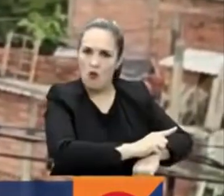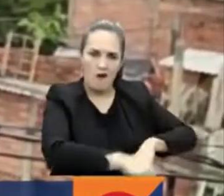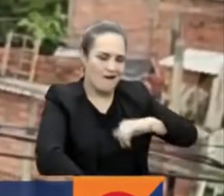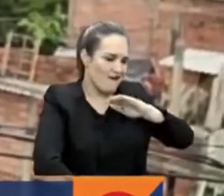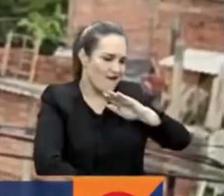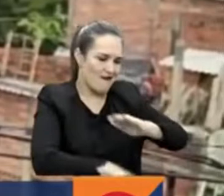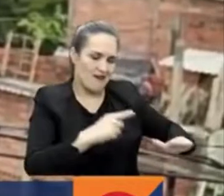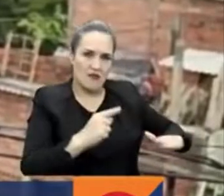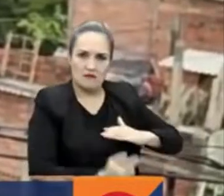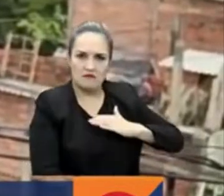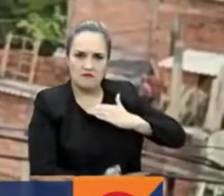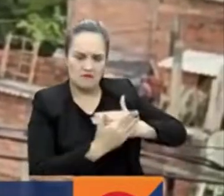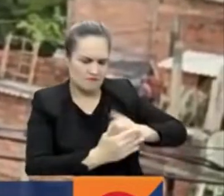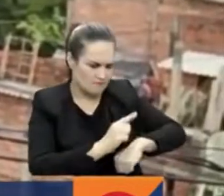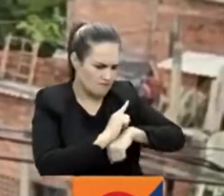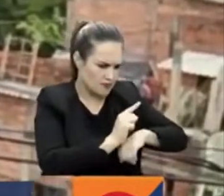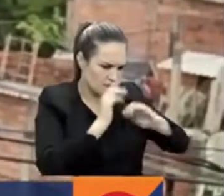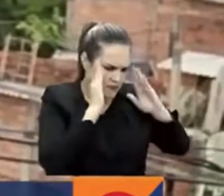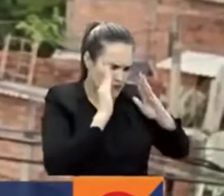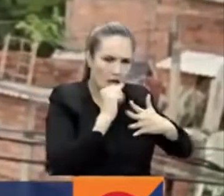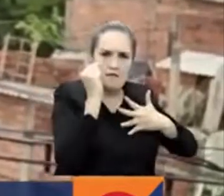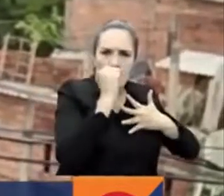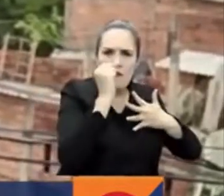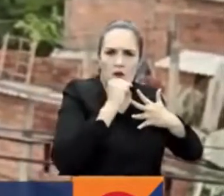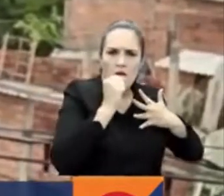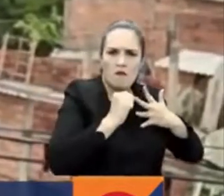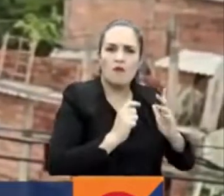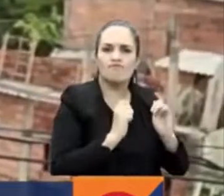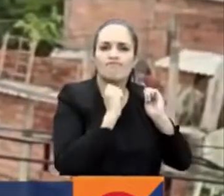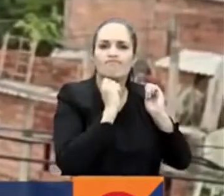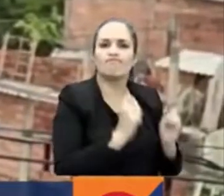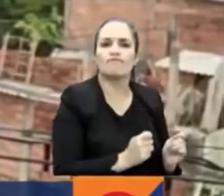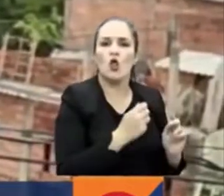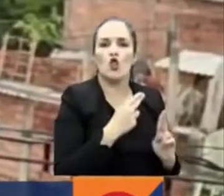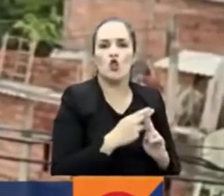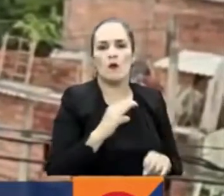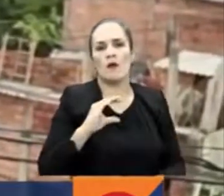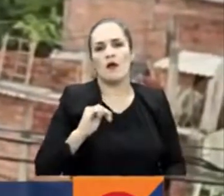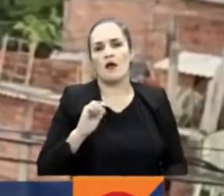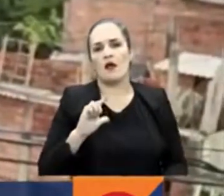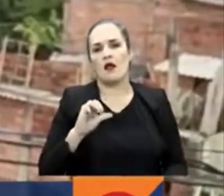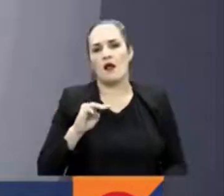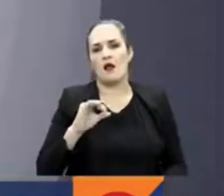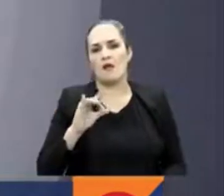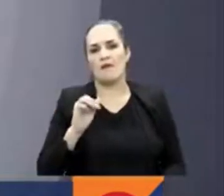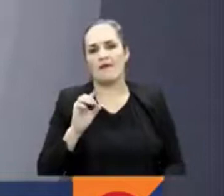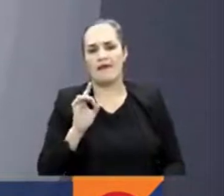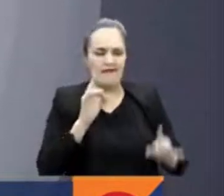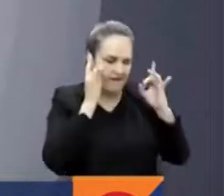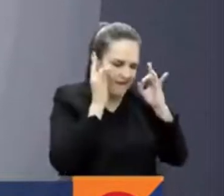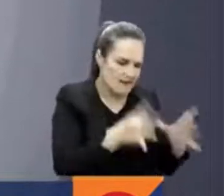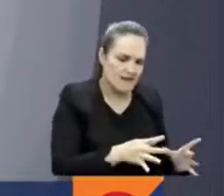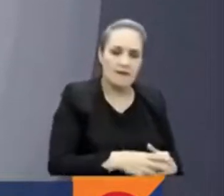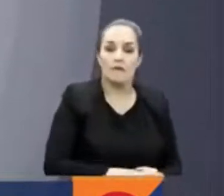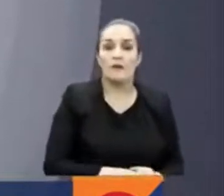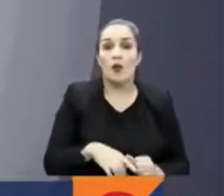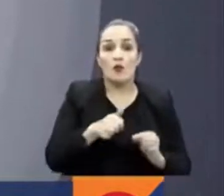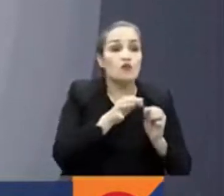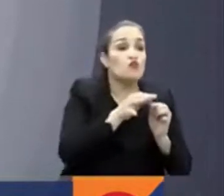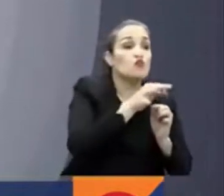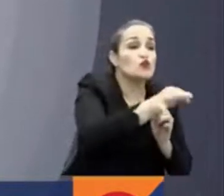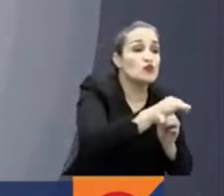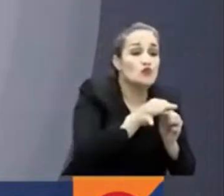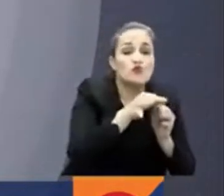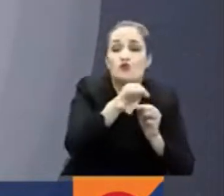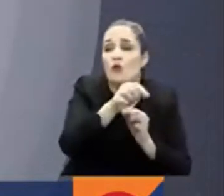estas eventualidades que por la ola invernal está viviendo nuestro municipio. Otros municipios como Ciudad